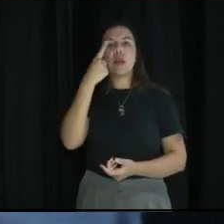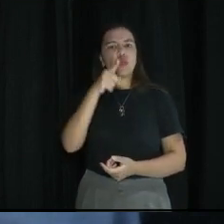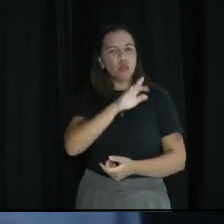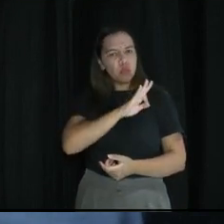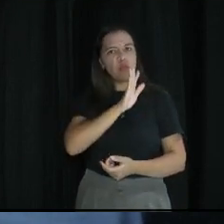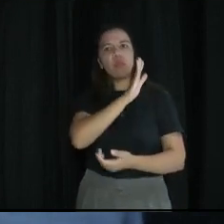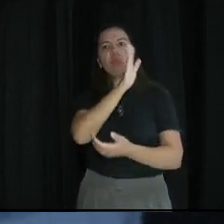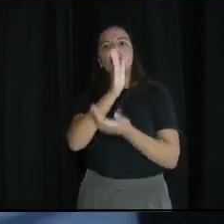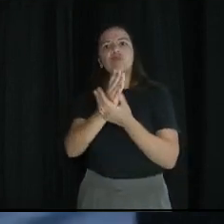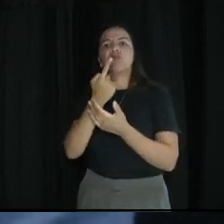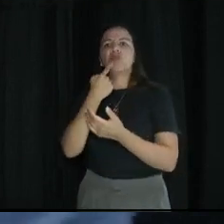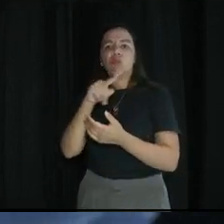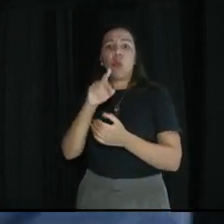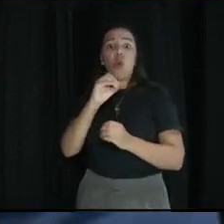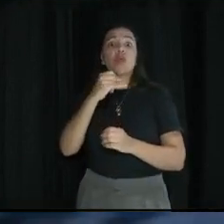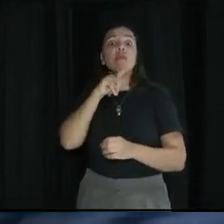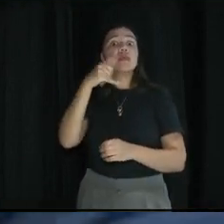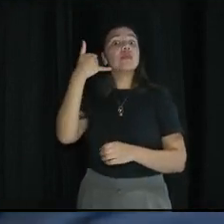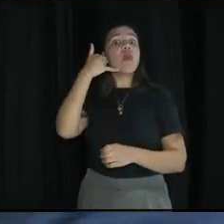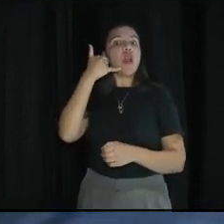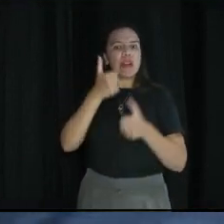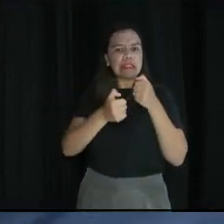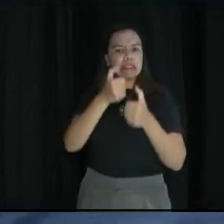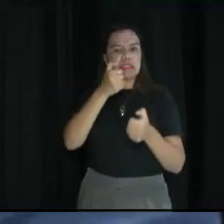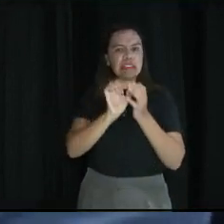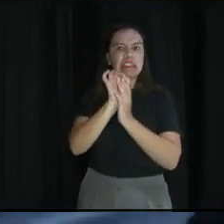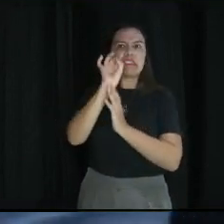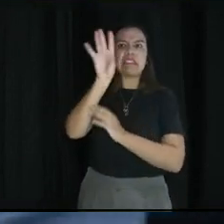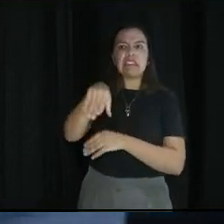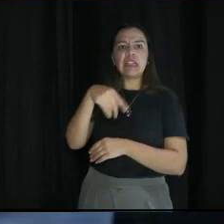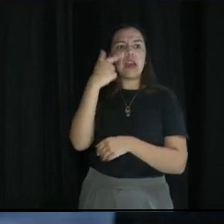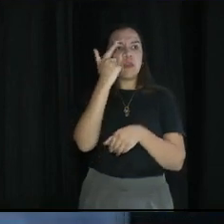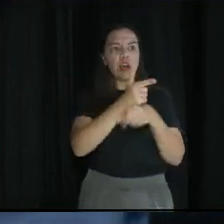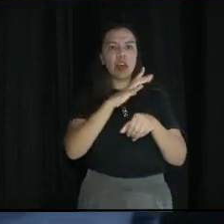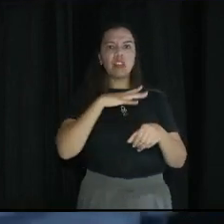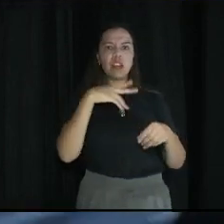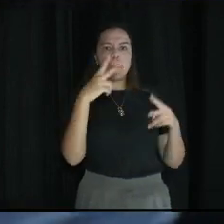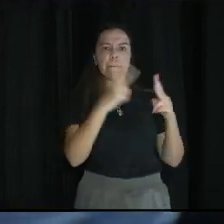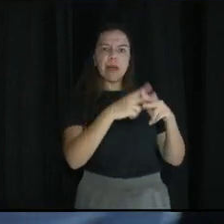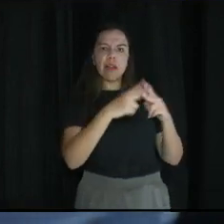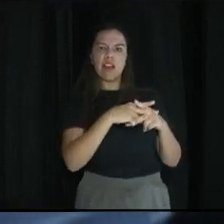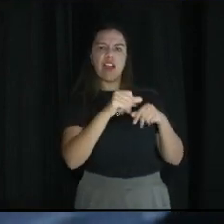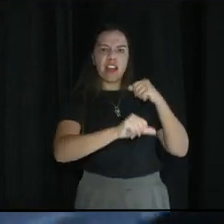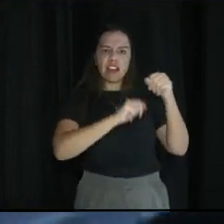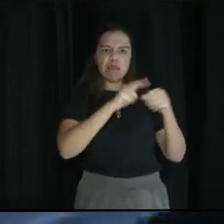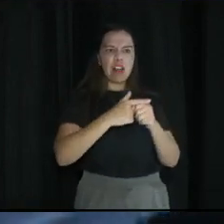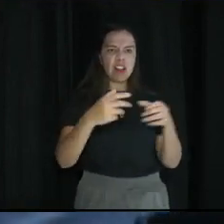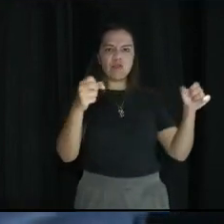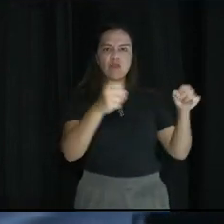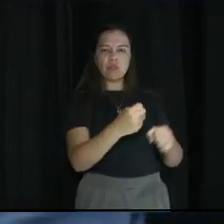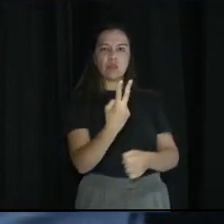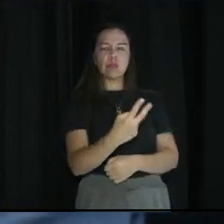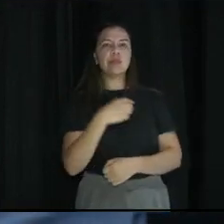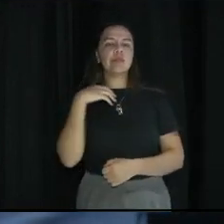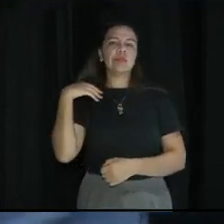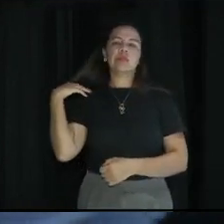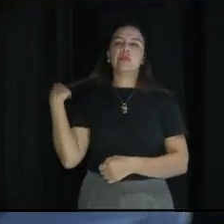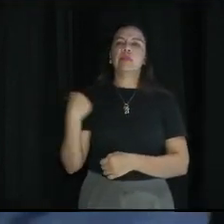hasta un dispositivo móvil. Por favor, con la siguiente diapositiva nos puedes apoyar.